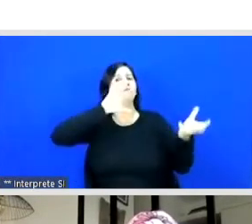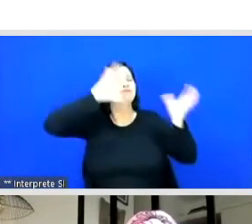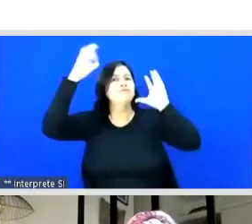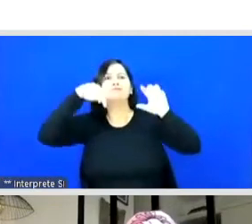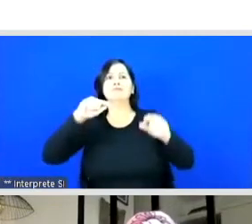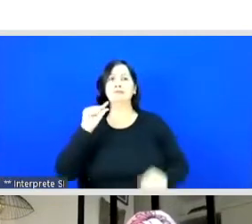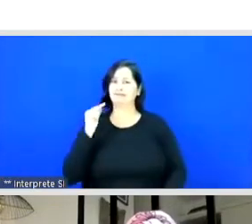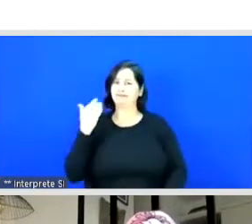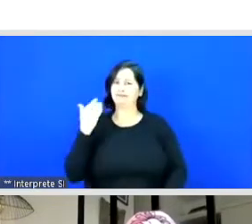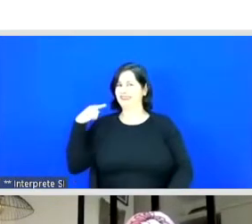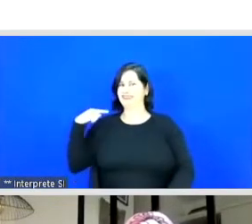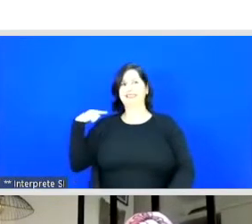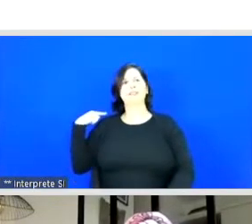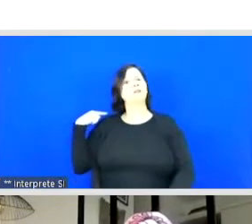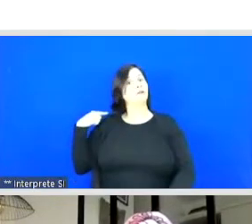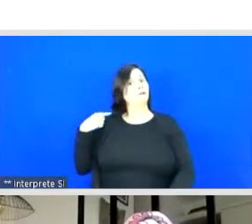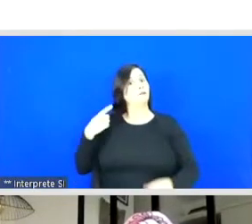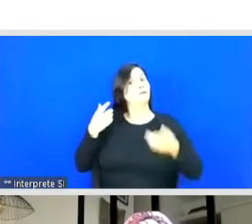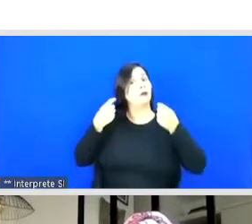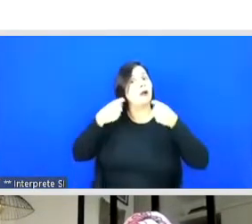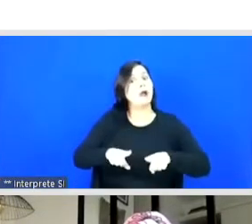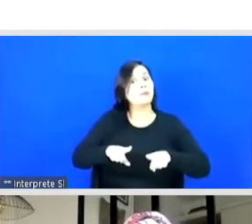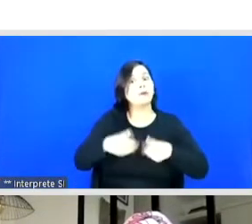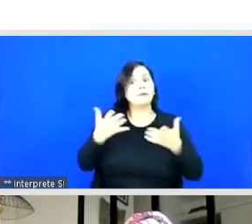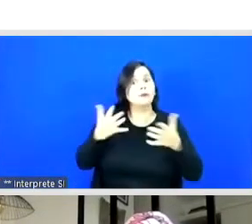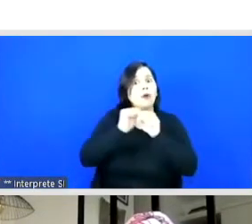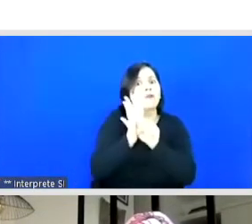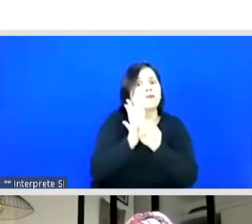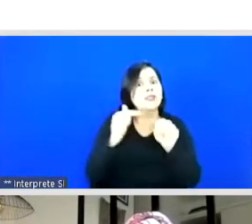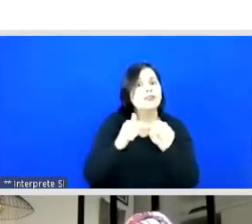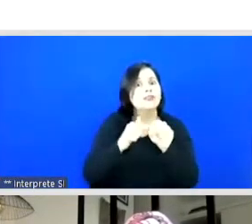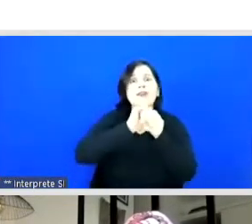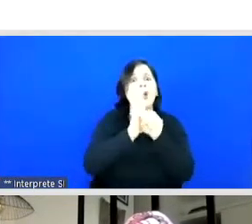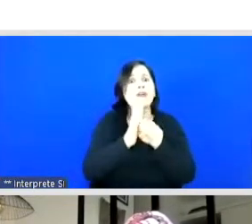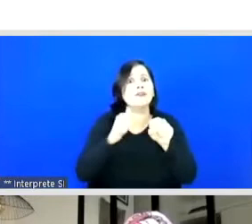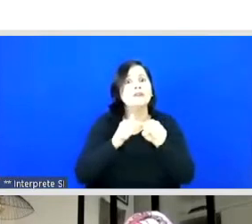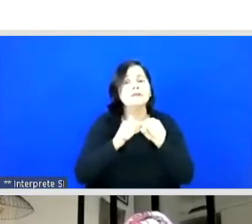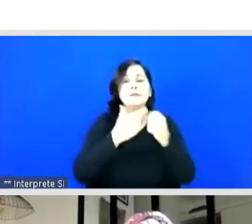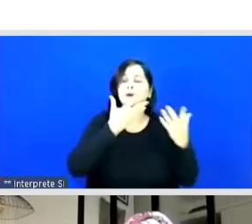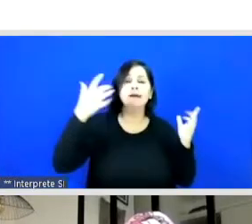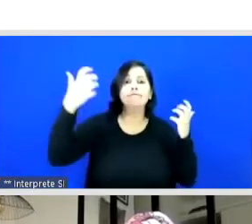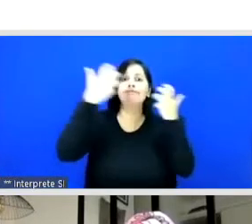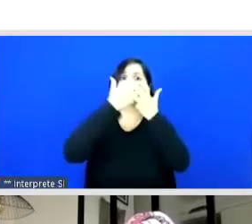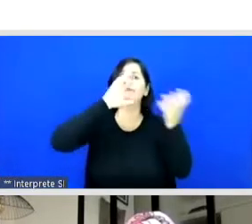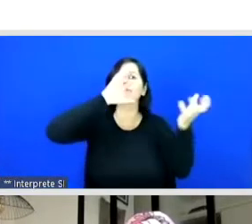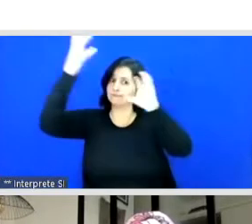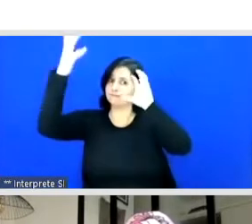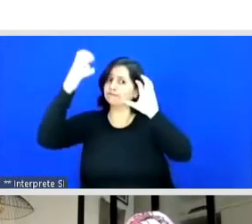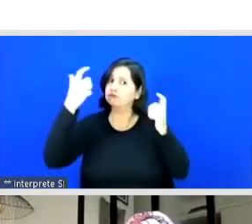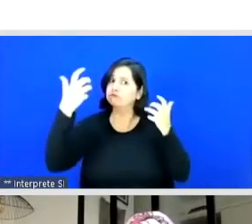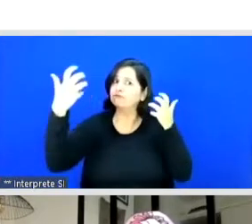ponerlo al debate al mismo tiempo que la crisis climática. O sea, la situación de la pandemia, no se